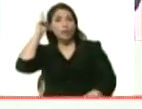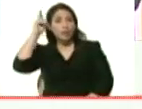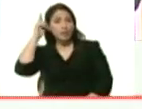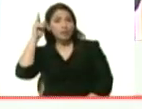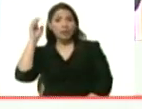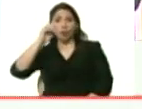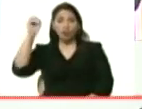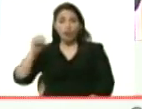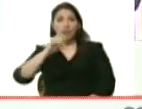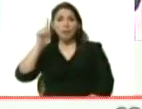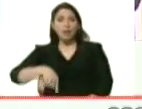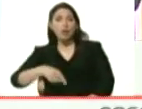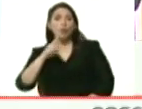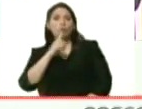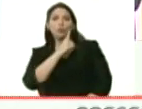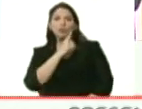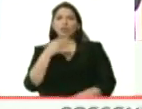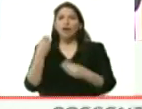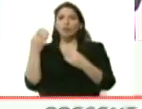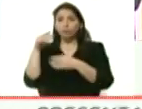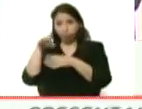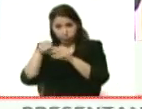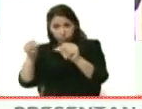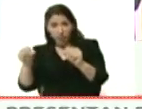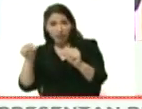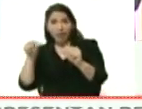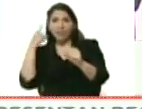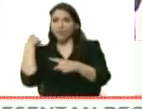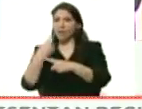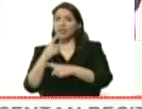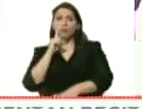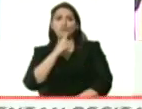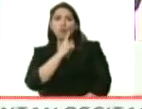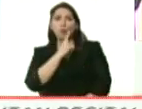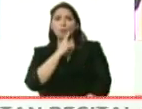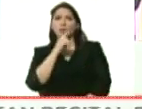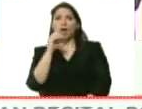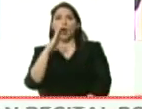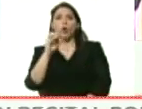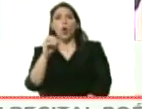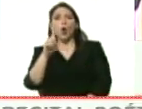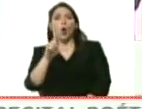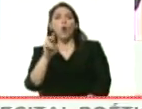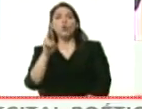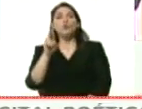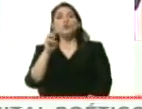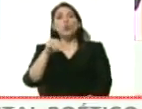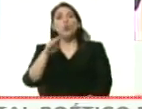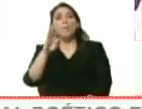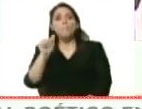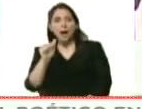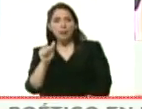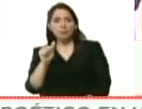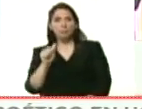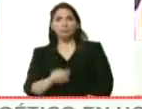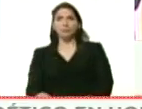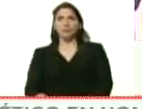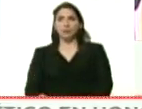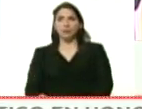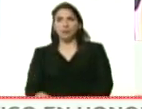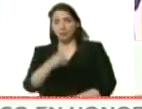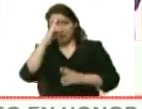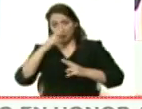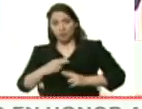como también se les conocía a este territorio, debería llevar el nombre de Columba, Colón, Colombo, en honor